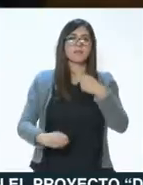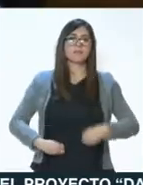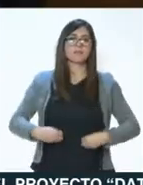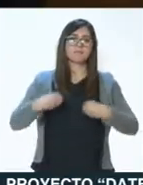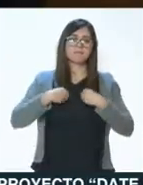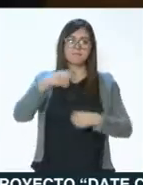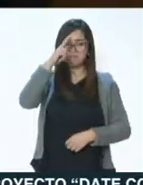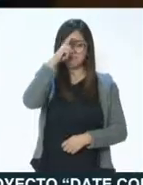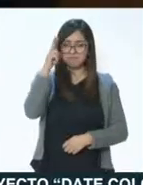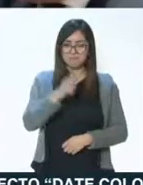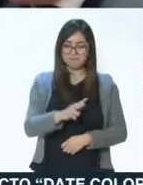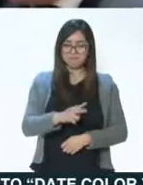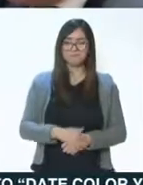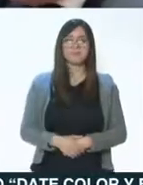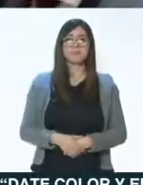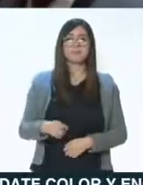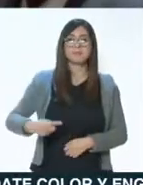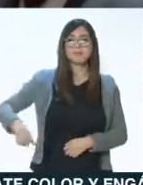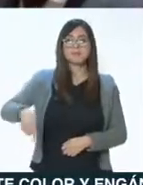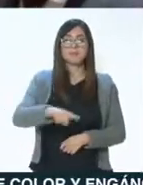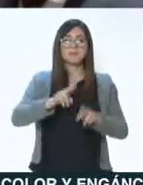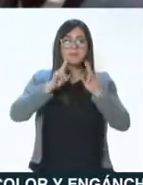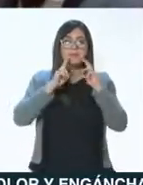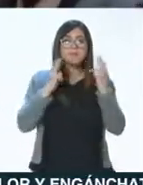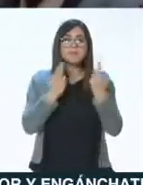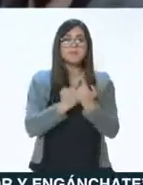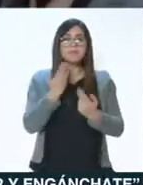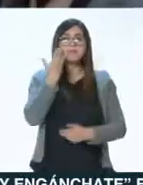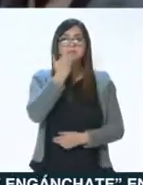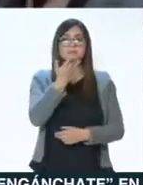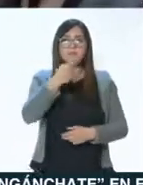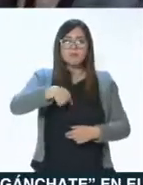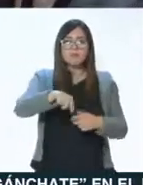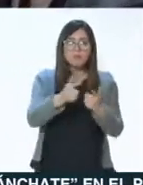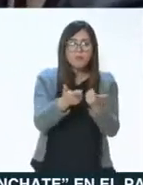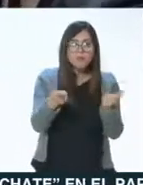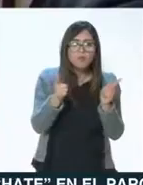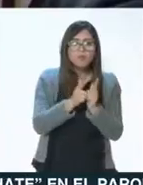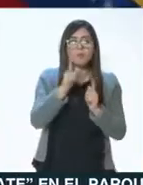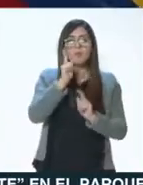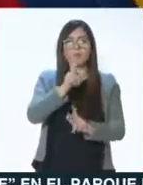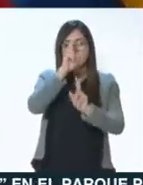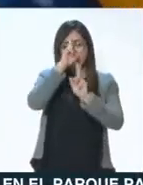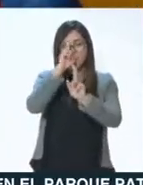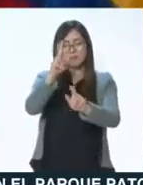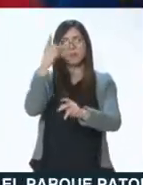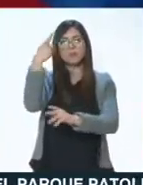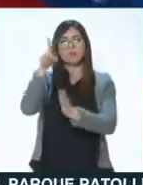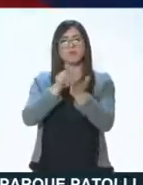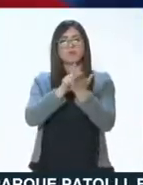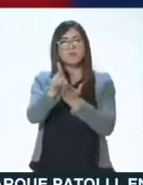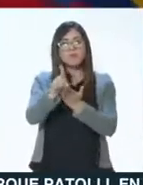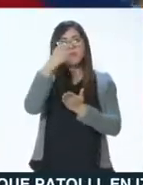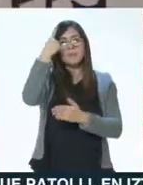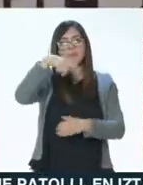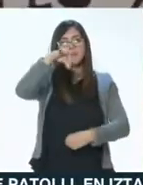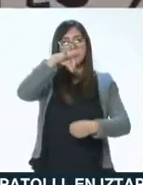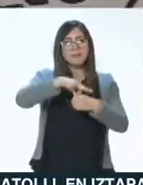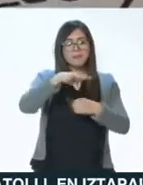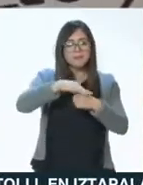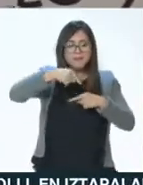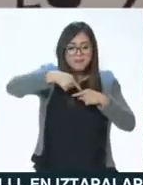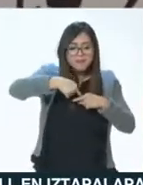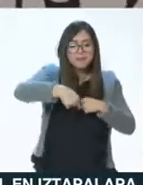de su primera reunión, el grupo se comprometió a trabajar para establecer las garantías necesarias para un proceso electoral creíble en el menor